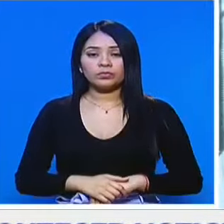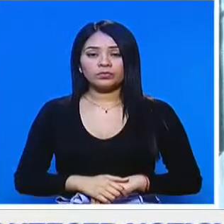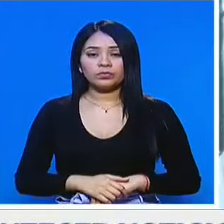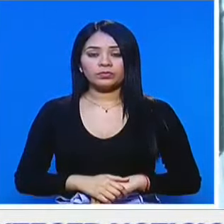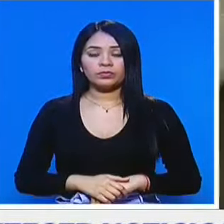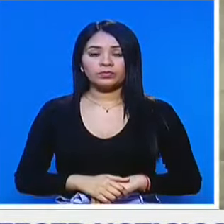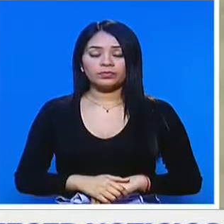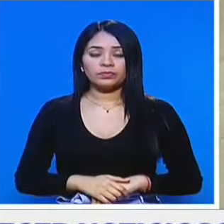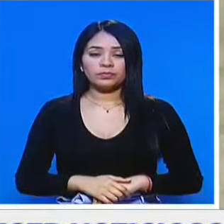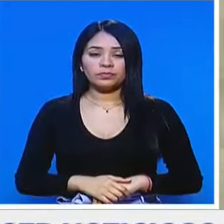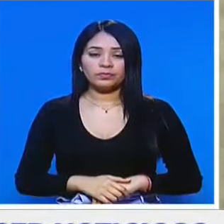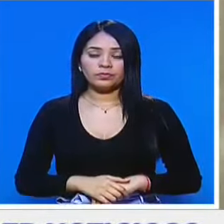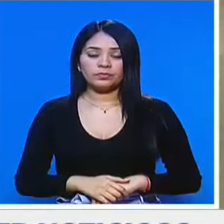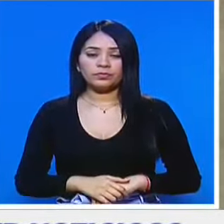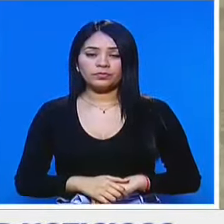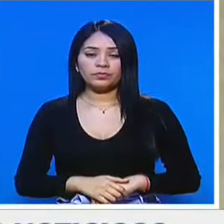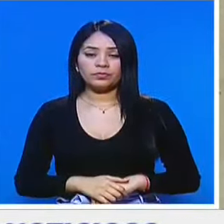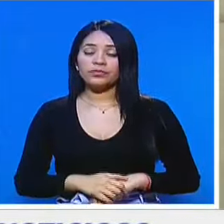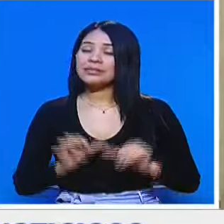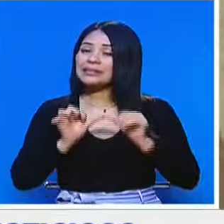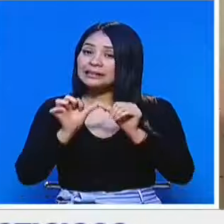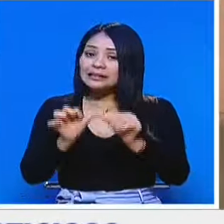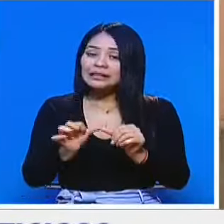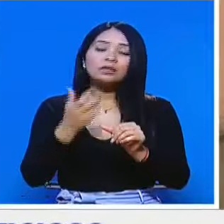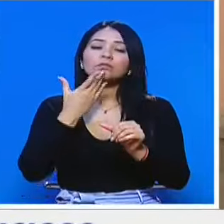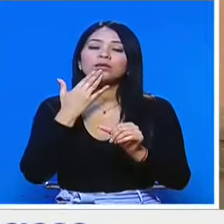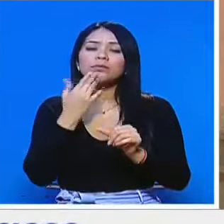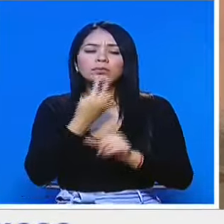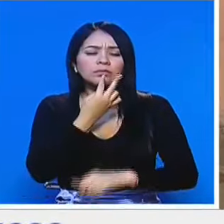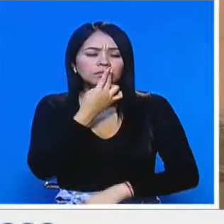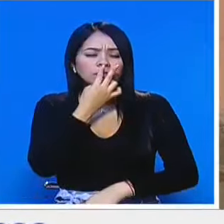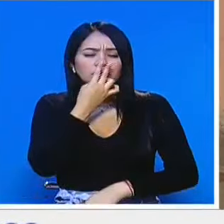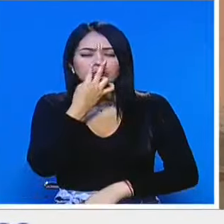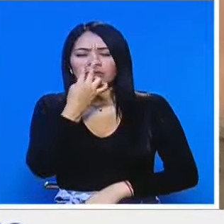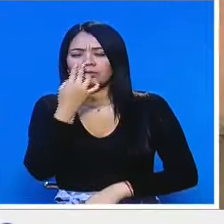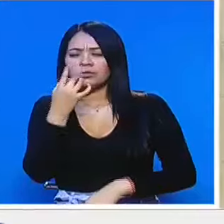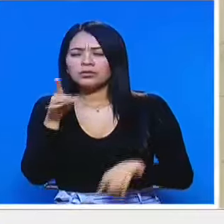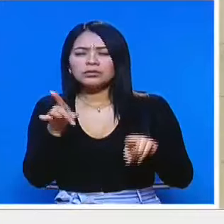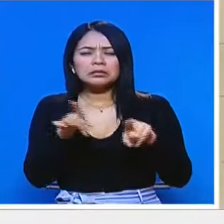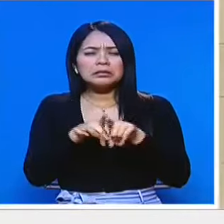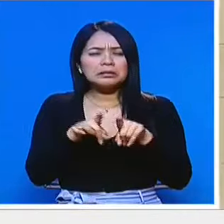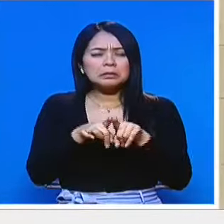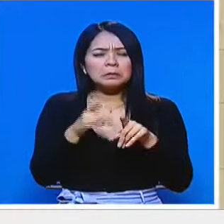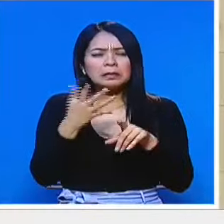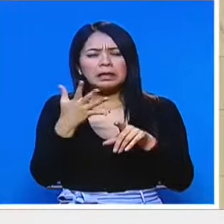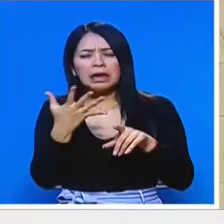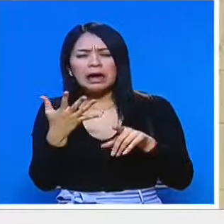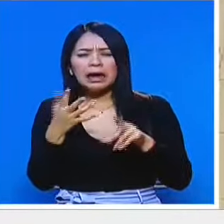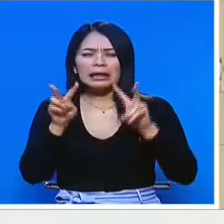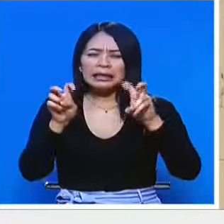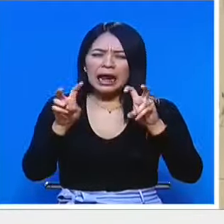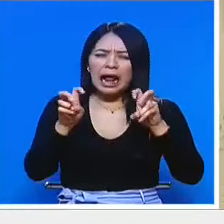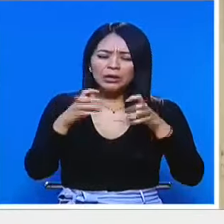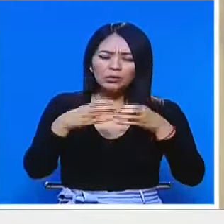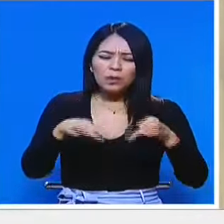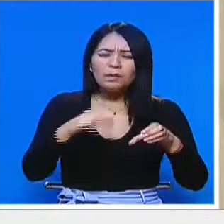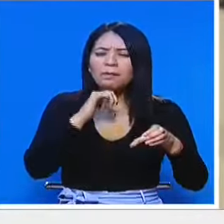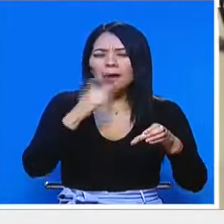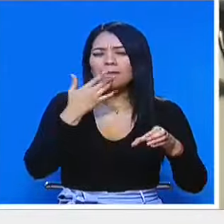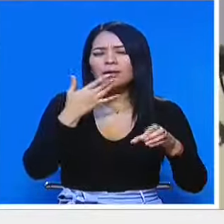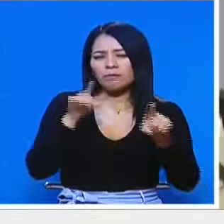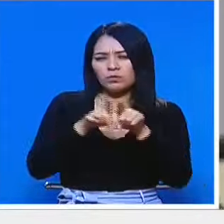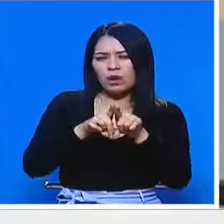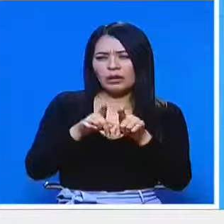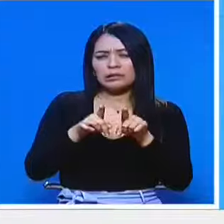con un resorte. Si la fuga persiste y usted está percibiendo un olor similar al de un huevo podrido, es importante estar alerta y conservar la